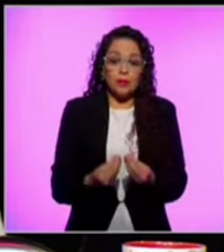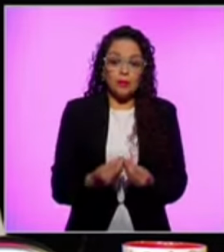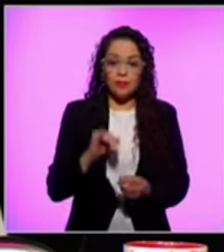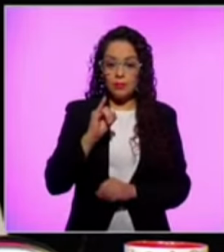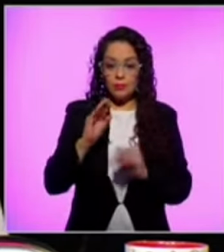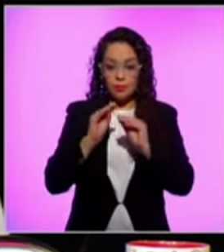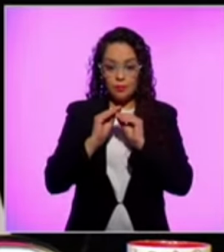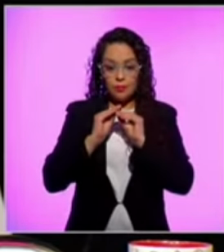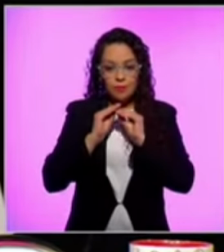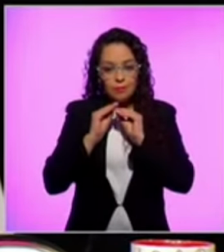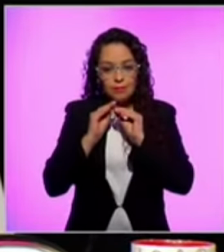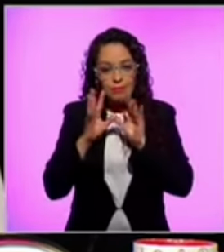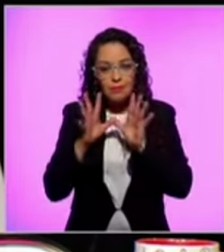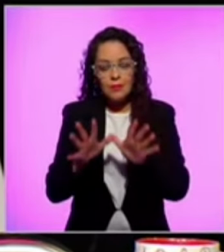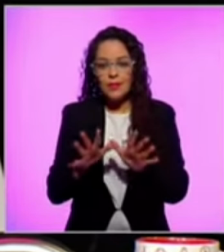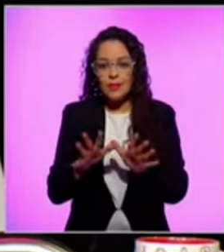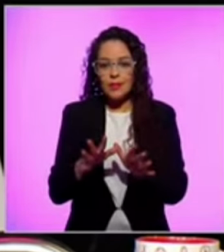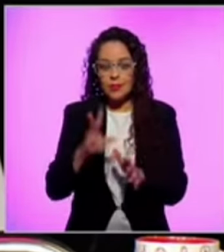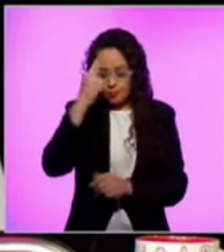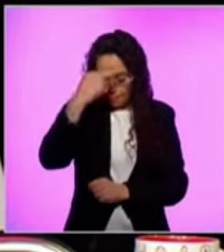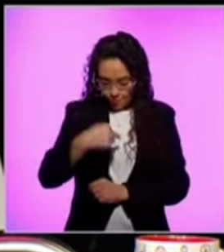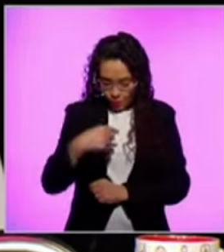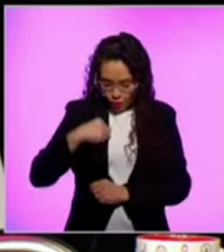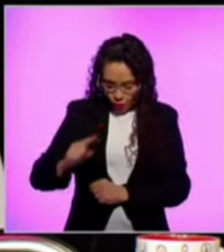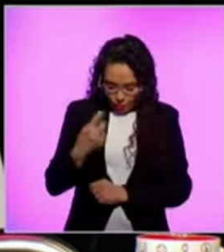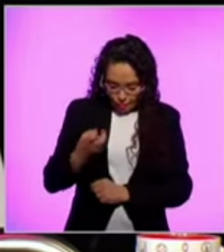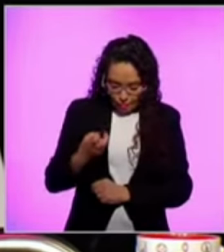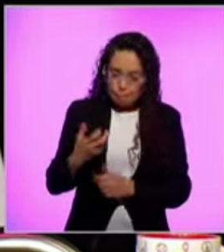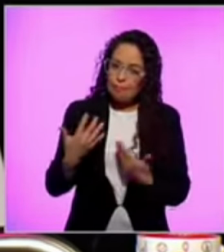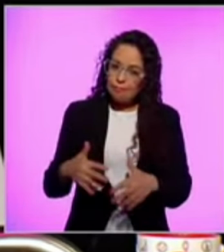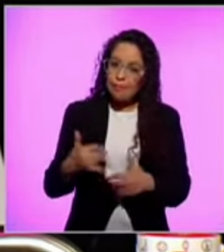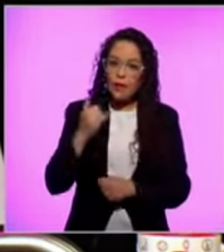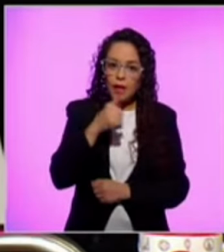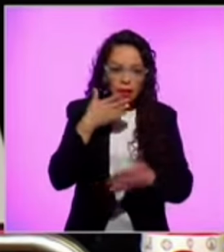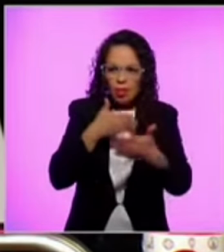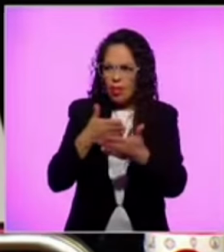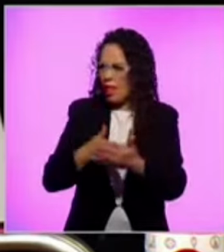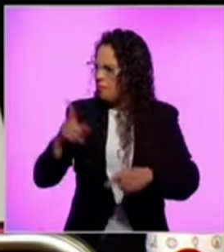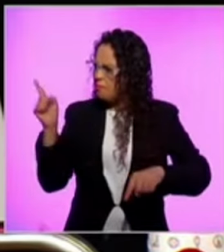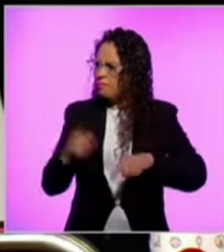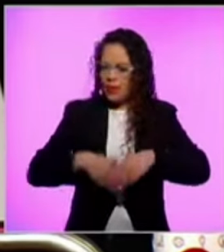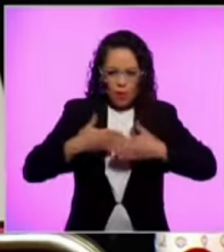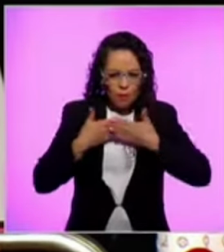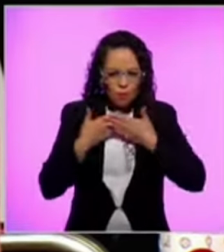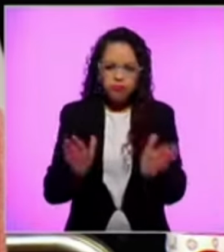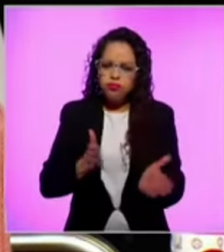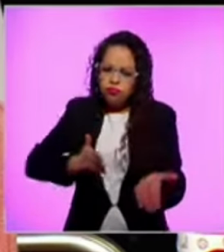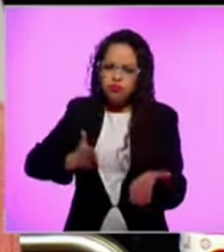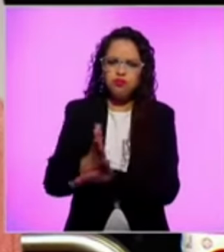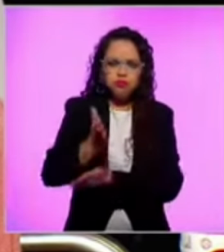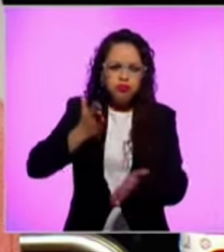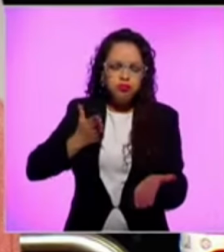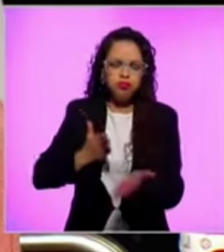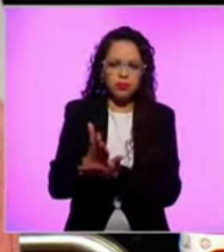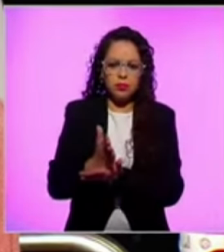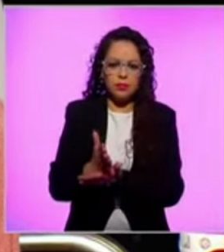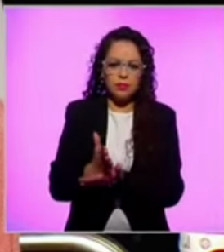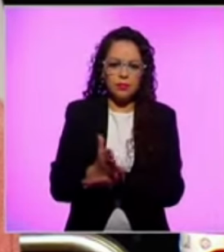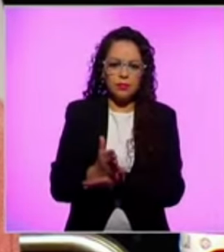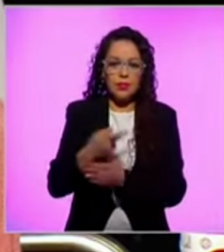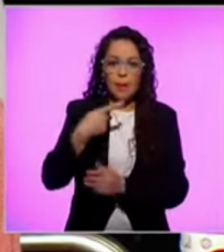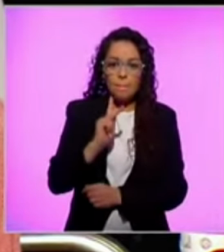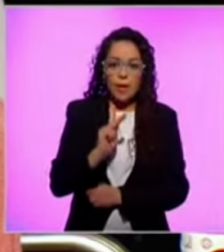derribar limitantes. Y en ese sentido también me gustaría, Elizabeth, que en tu caso todo ha sido poco a poquito, como dices,